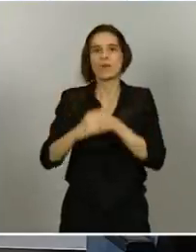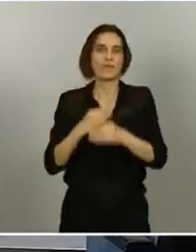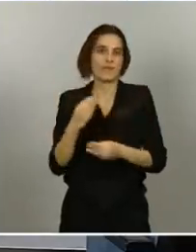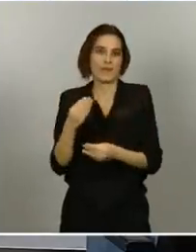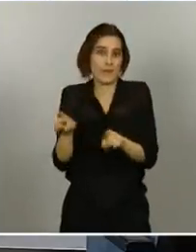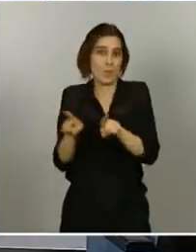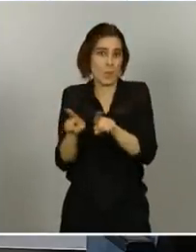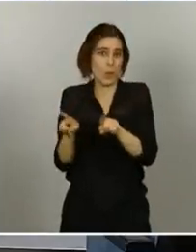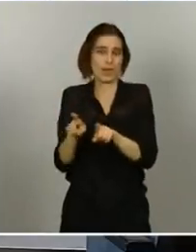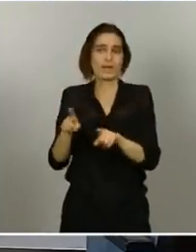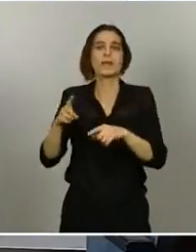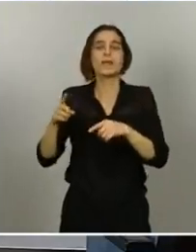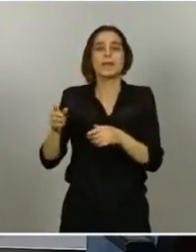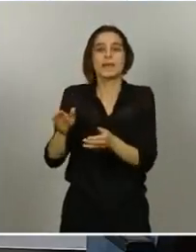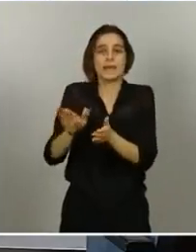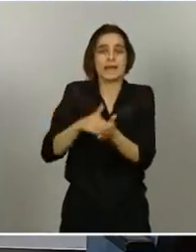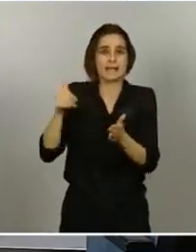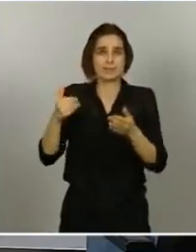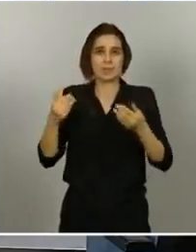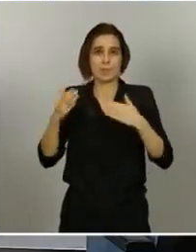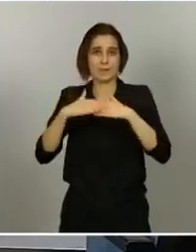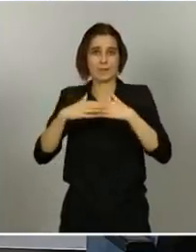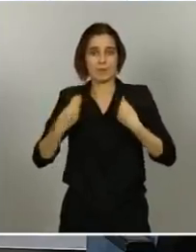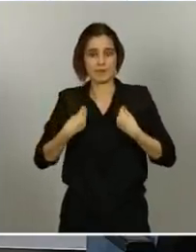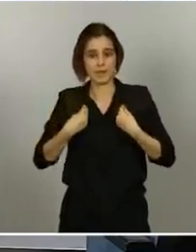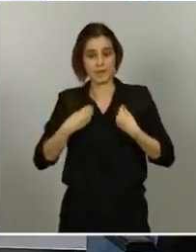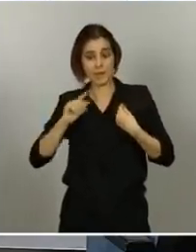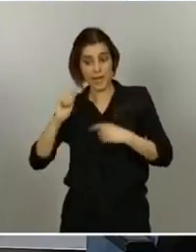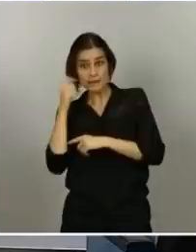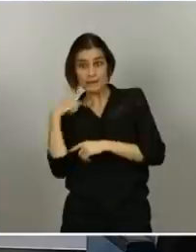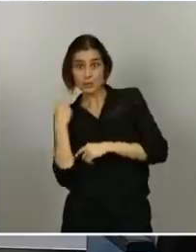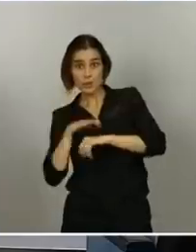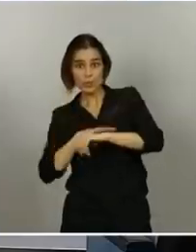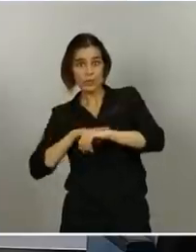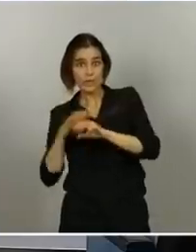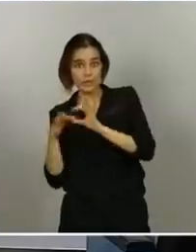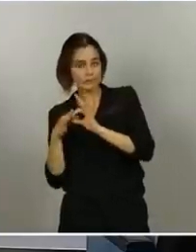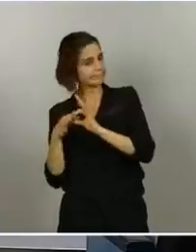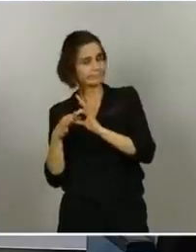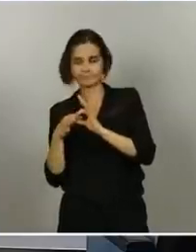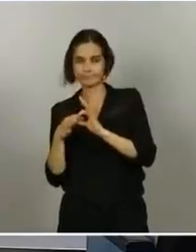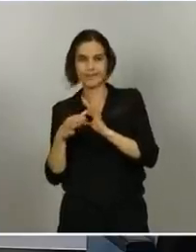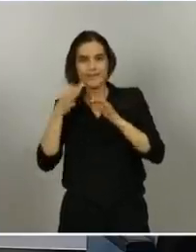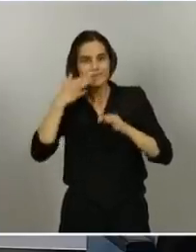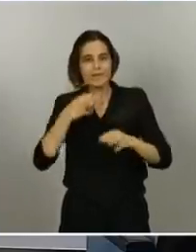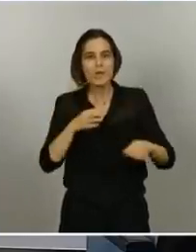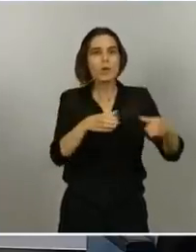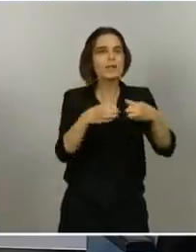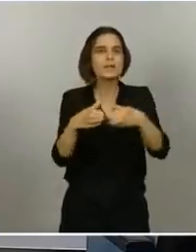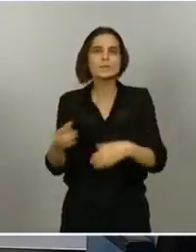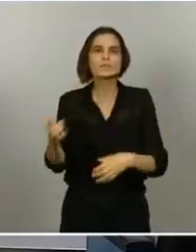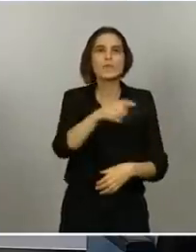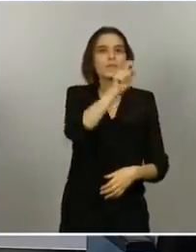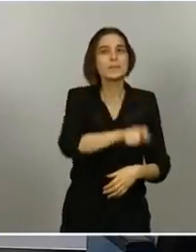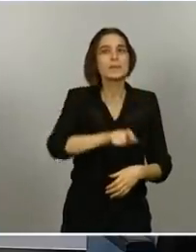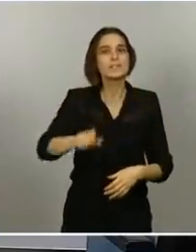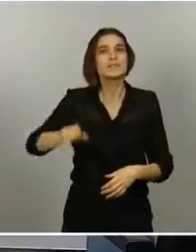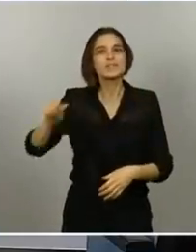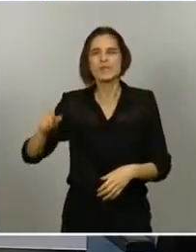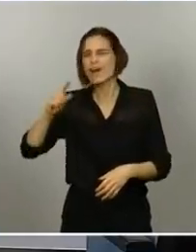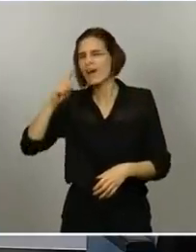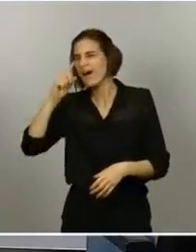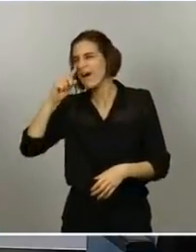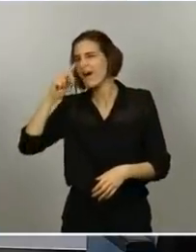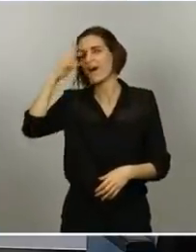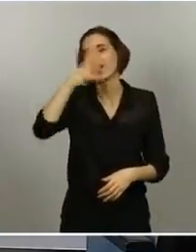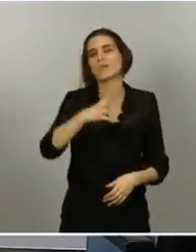non é un éxito do goberno de cual é unha victoria de todos os colectivos e persoas anónimas que han trabajado durante moitos anos contra